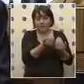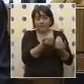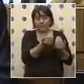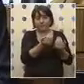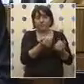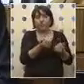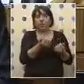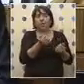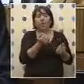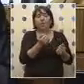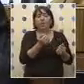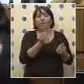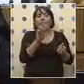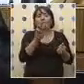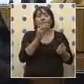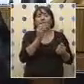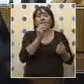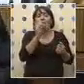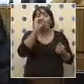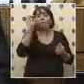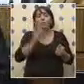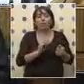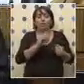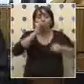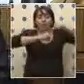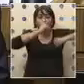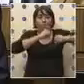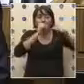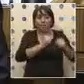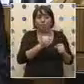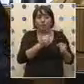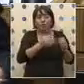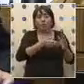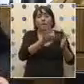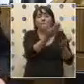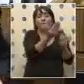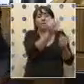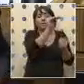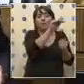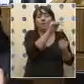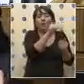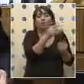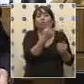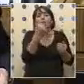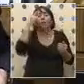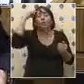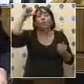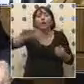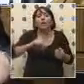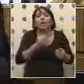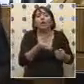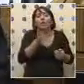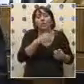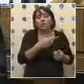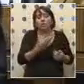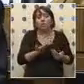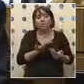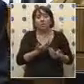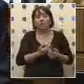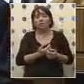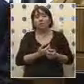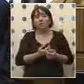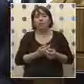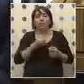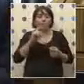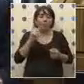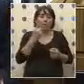este tipo de financiamiento, se les va a limitar y se les va a castigar de nuevo. Y por último pedirle algunas cosas. Primero